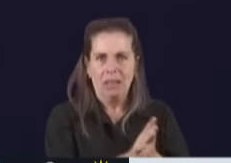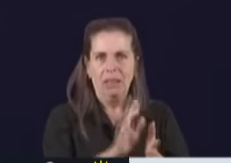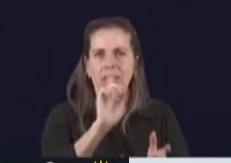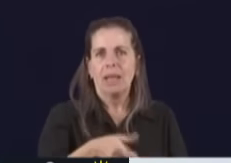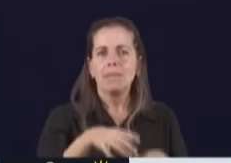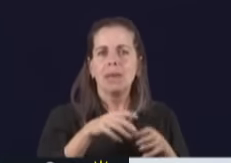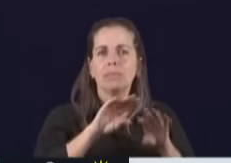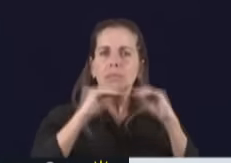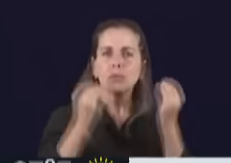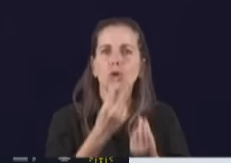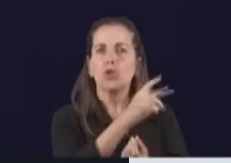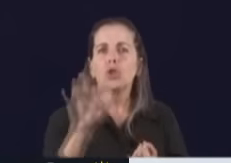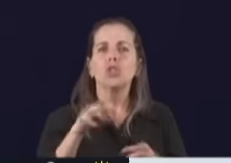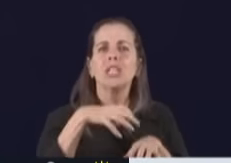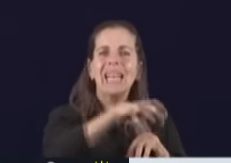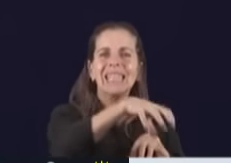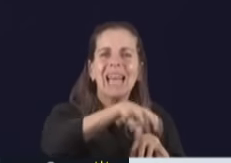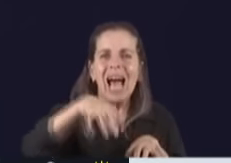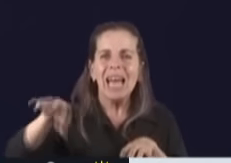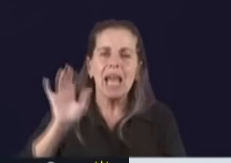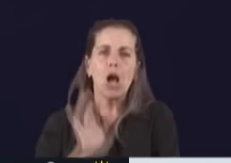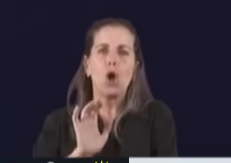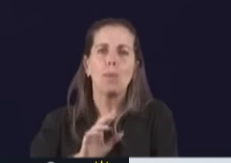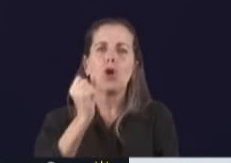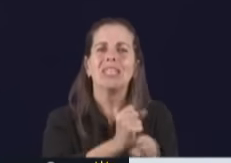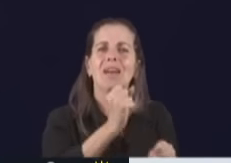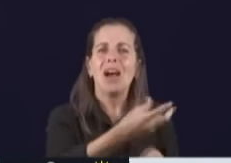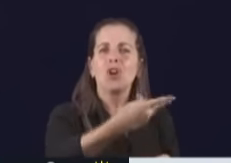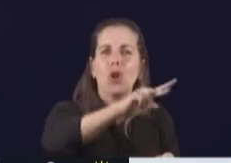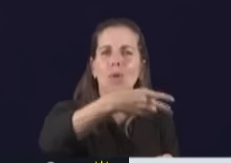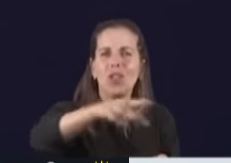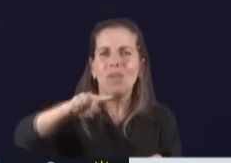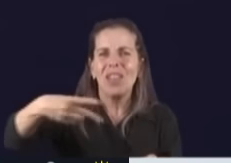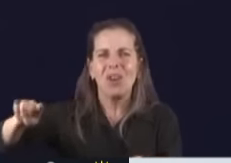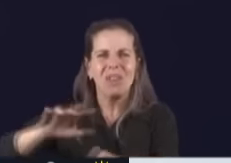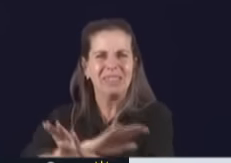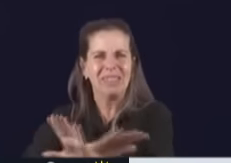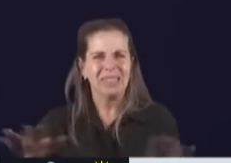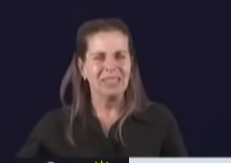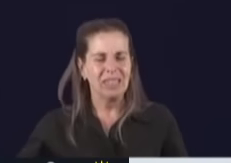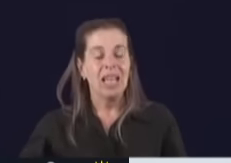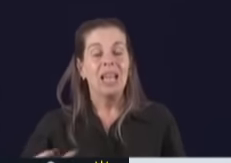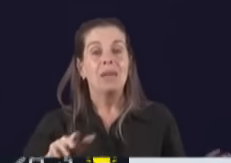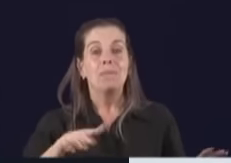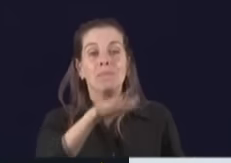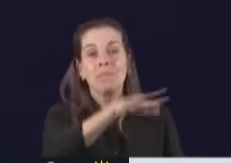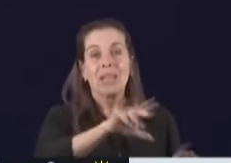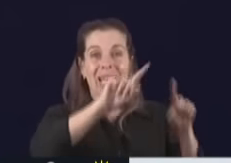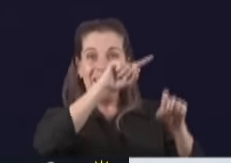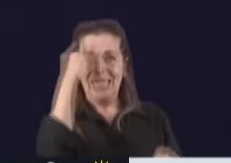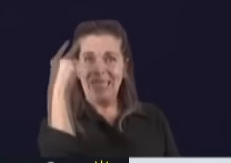áreas con funciones duplicadas y obsoletas. La planta estatal se redujo en